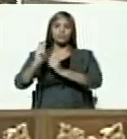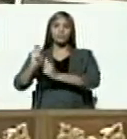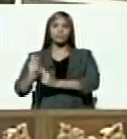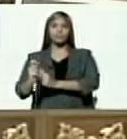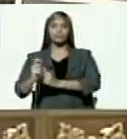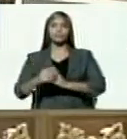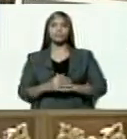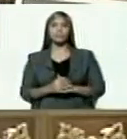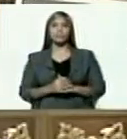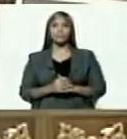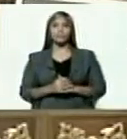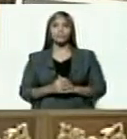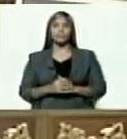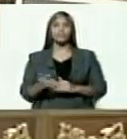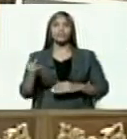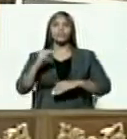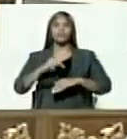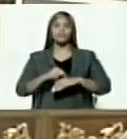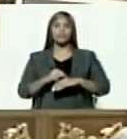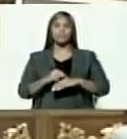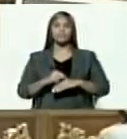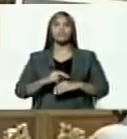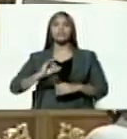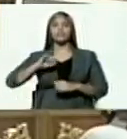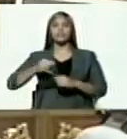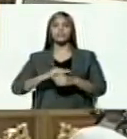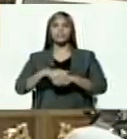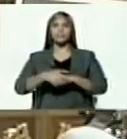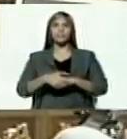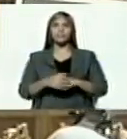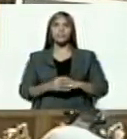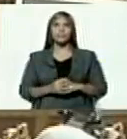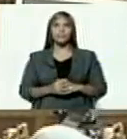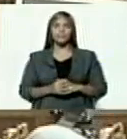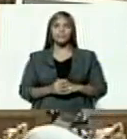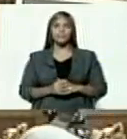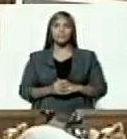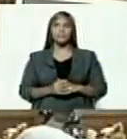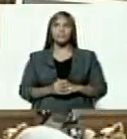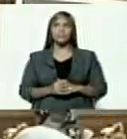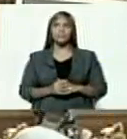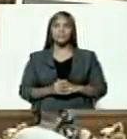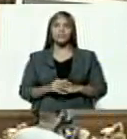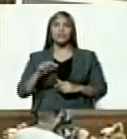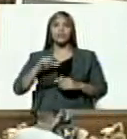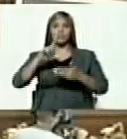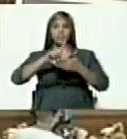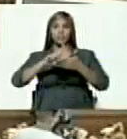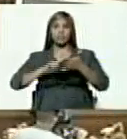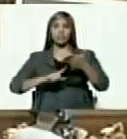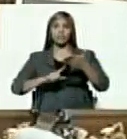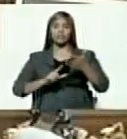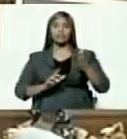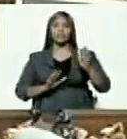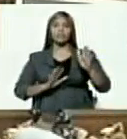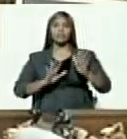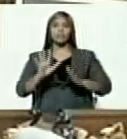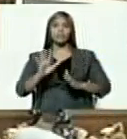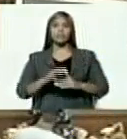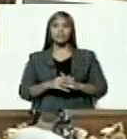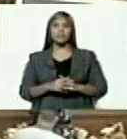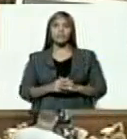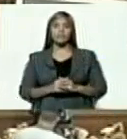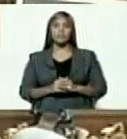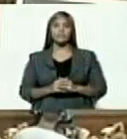del Parlamento Nacional, Jorge Rodríguez, que acaba de presentar esta lista de 15 posibles elegidos por